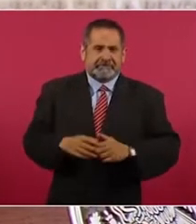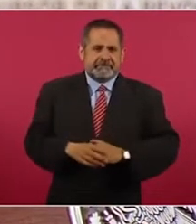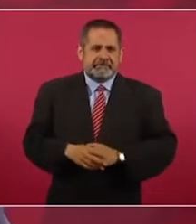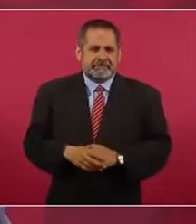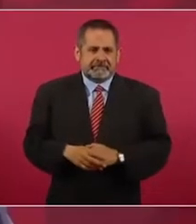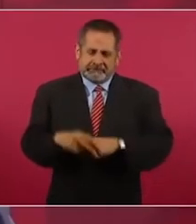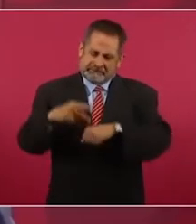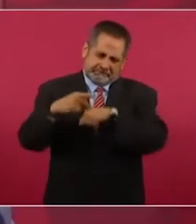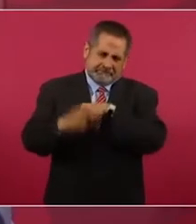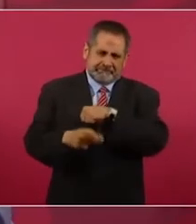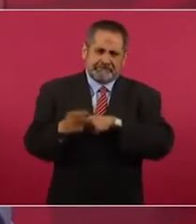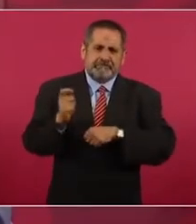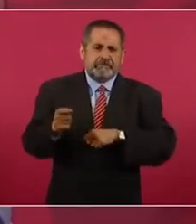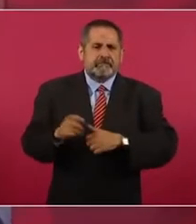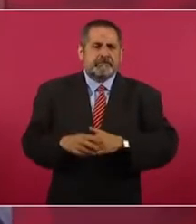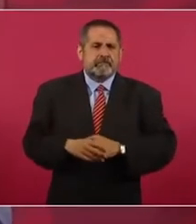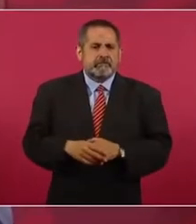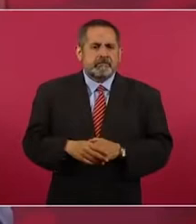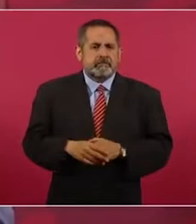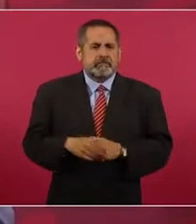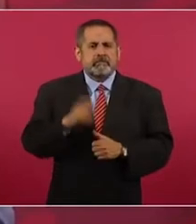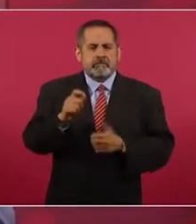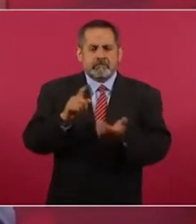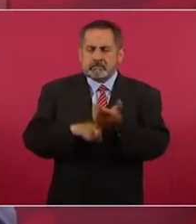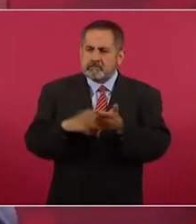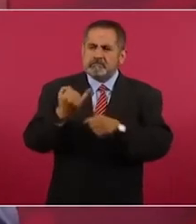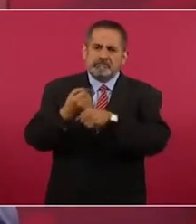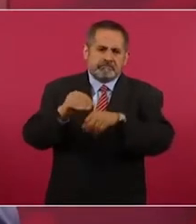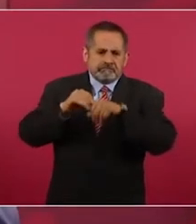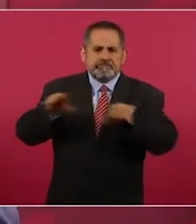que ocasiona. Es un asunto de información.